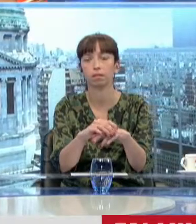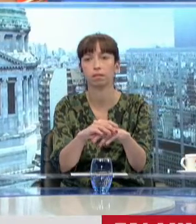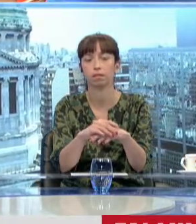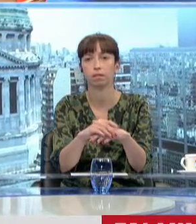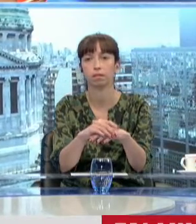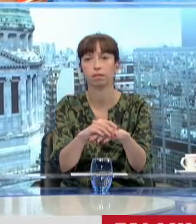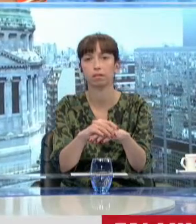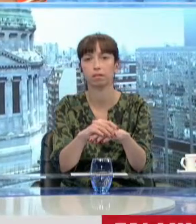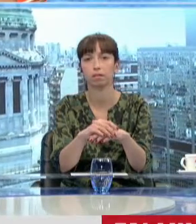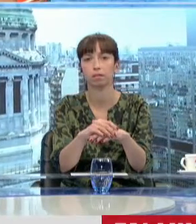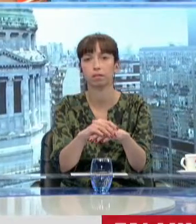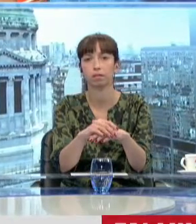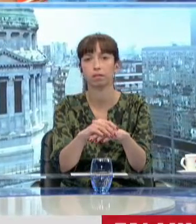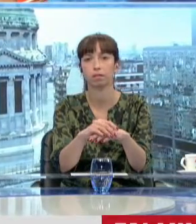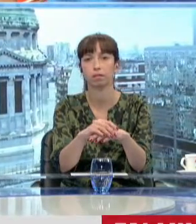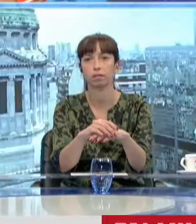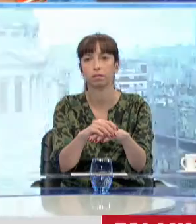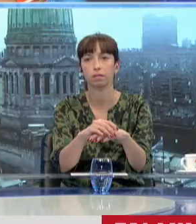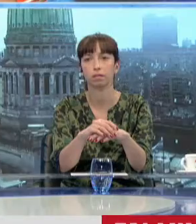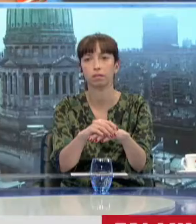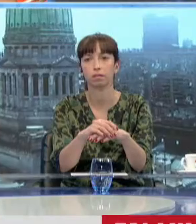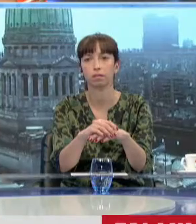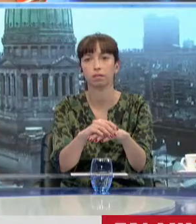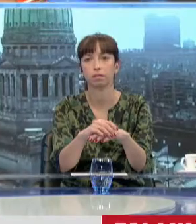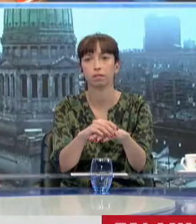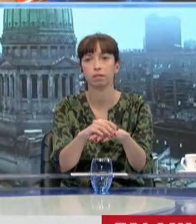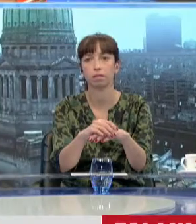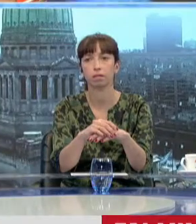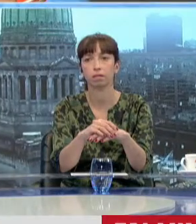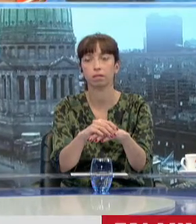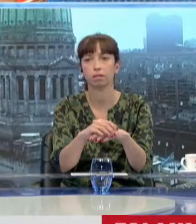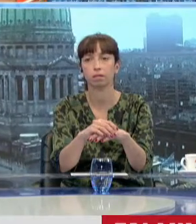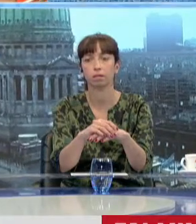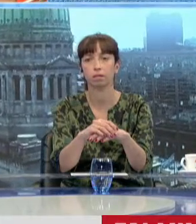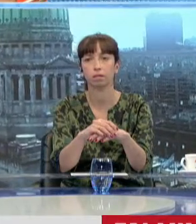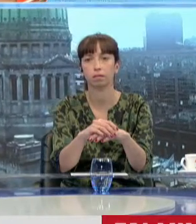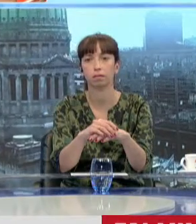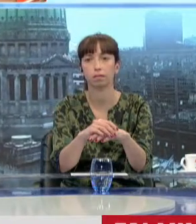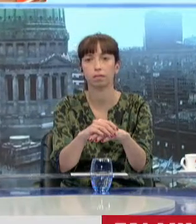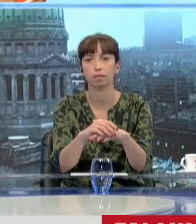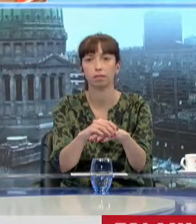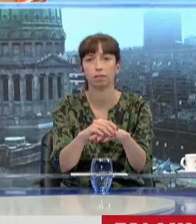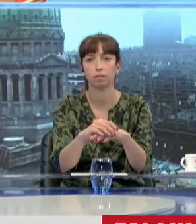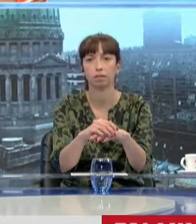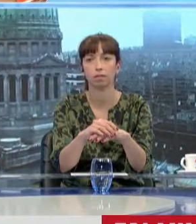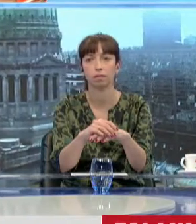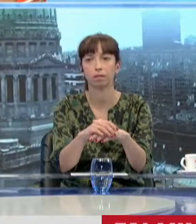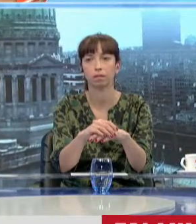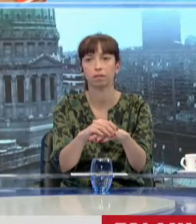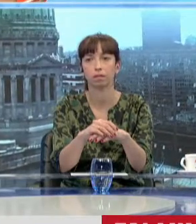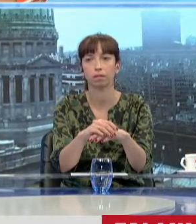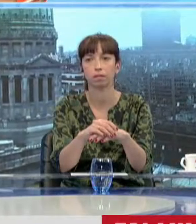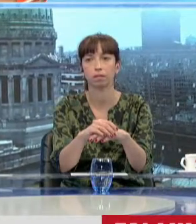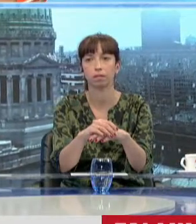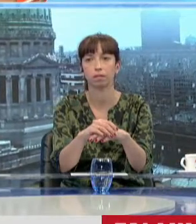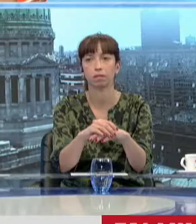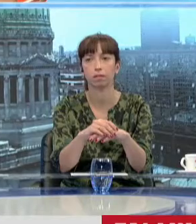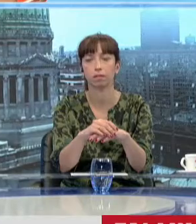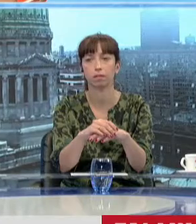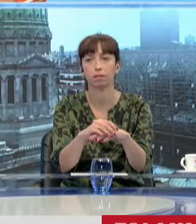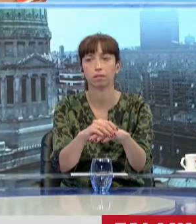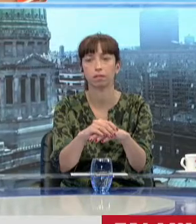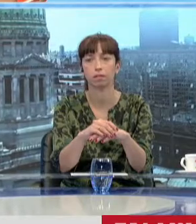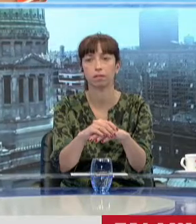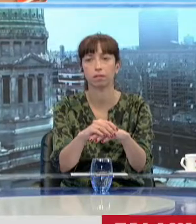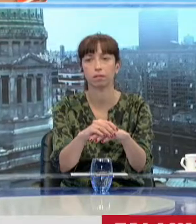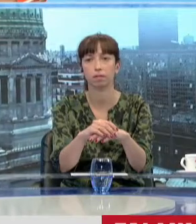29% y se habla hoy de una brecha cambiaria y en realidad si comparamos el